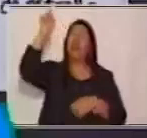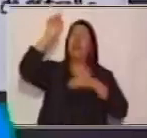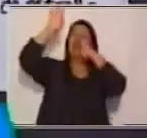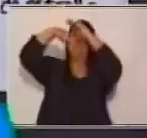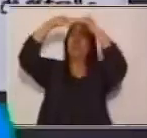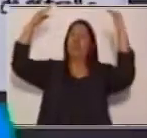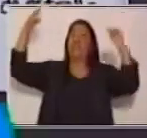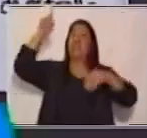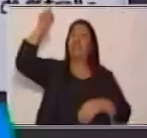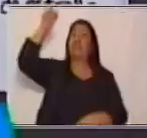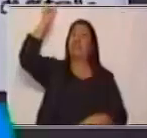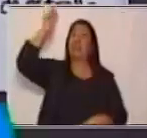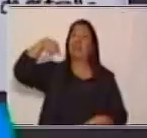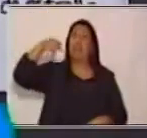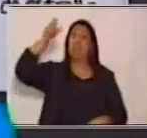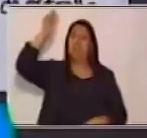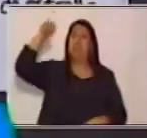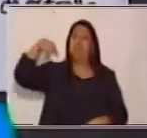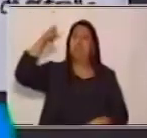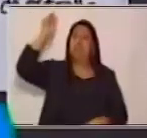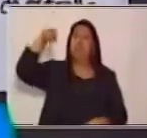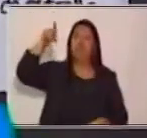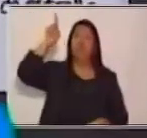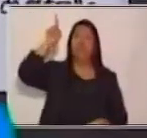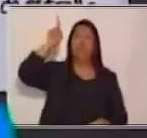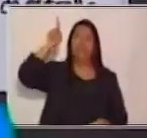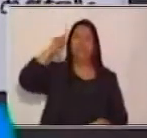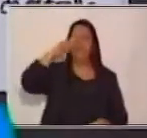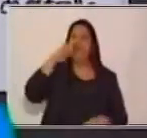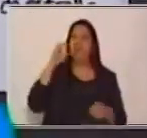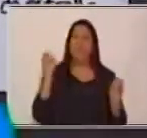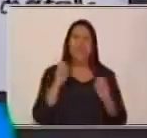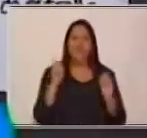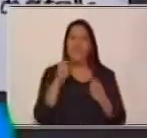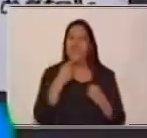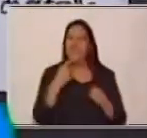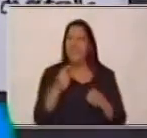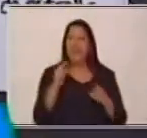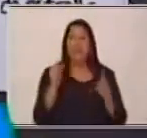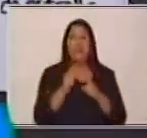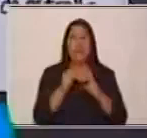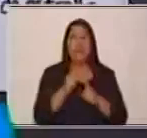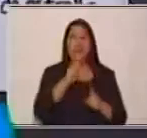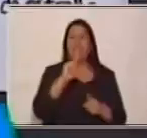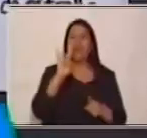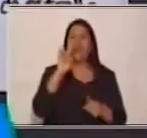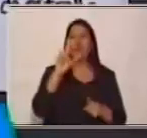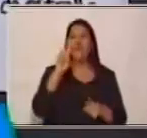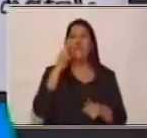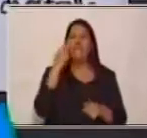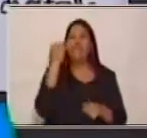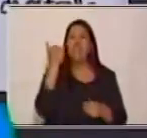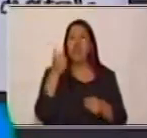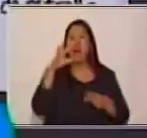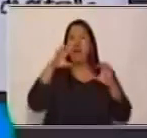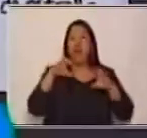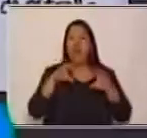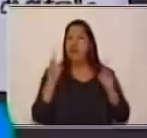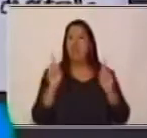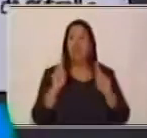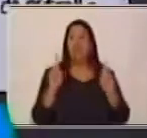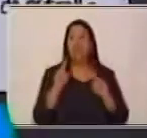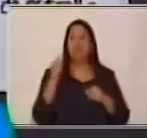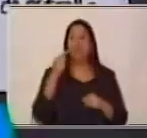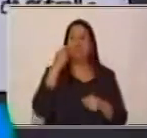ningún momento lluvia, pero si asociamos o le damos las mismas características de